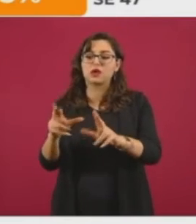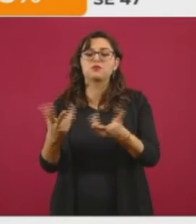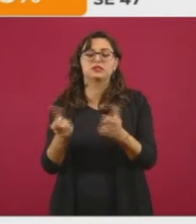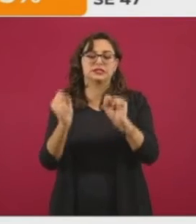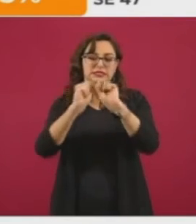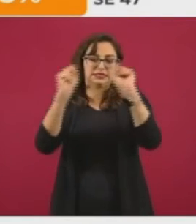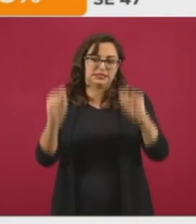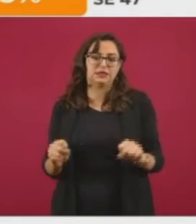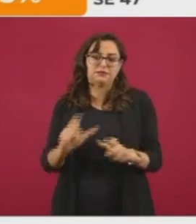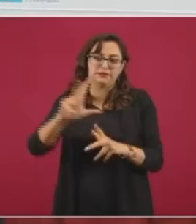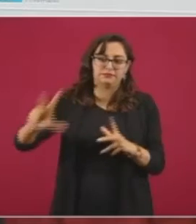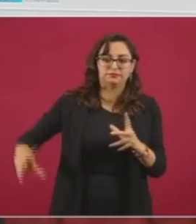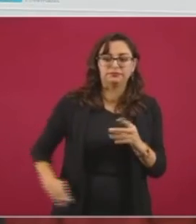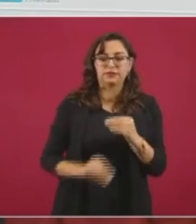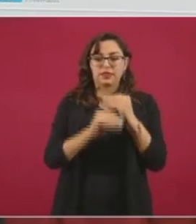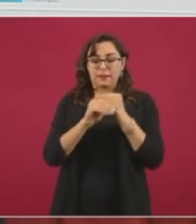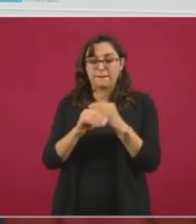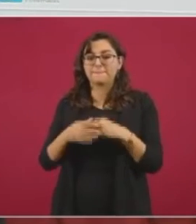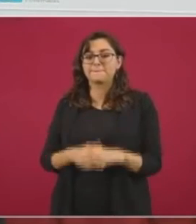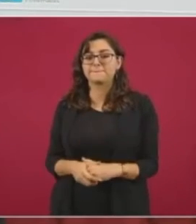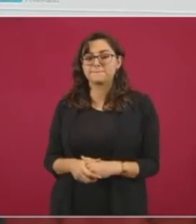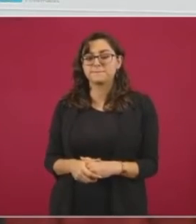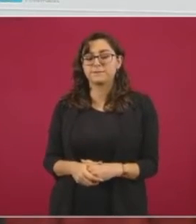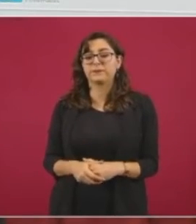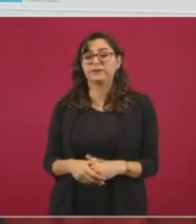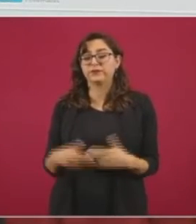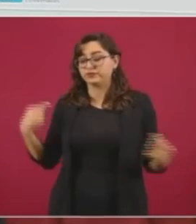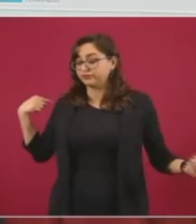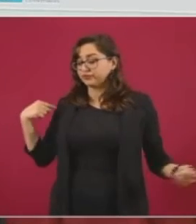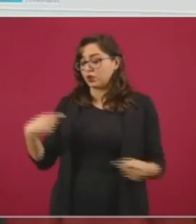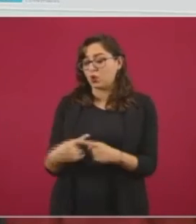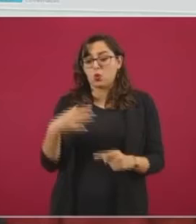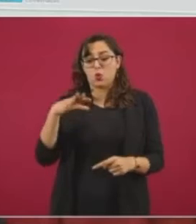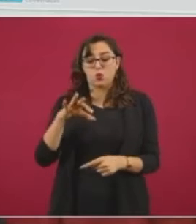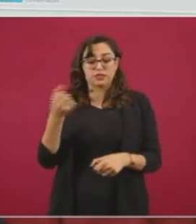de Enfermedades Respiratorias. La positividad a la semana 47 es del